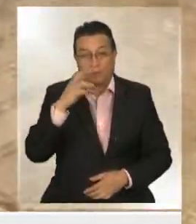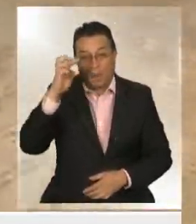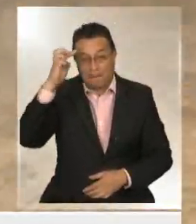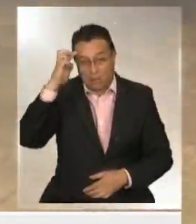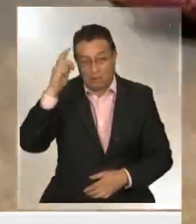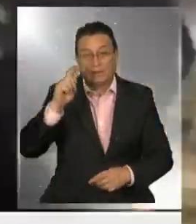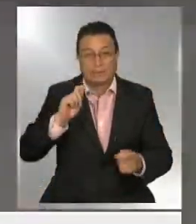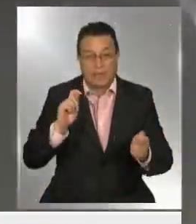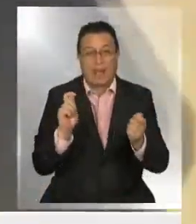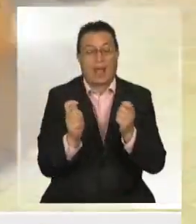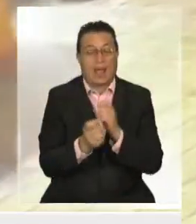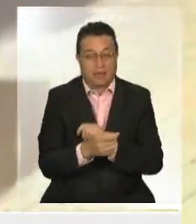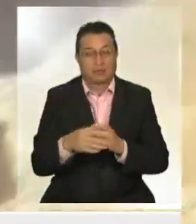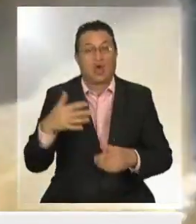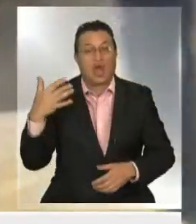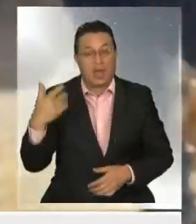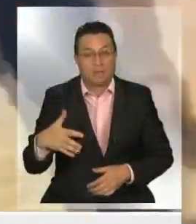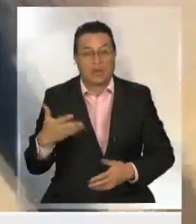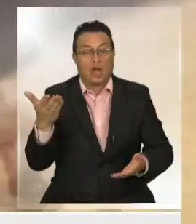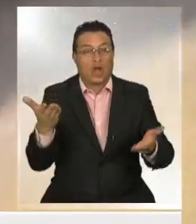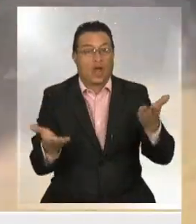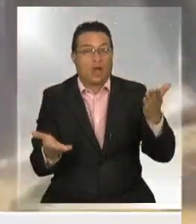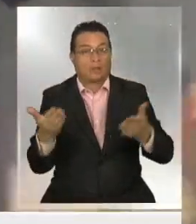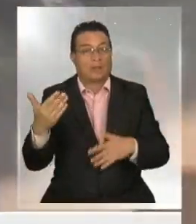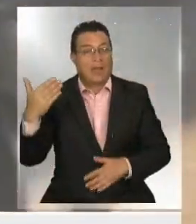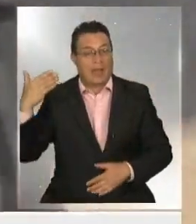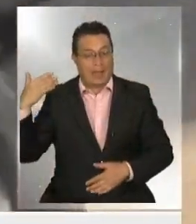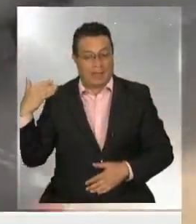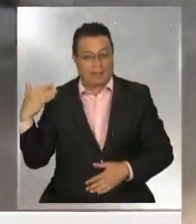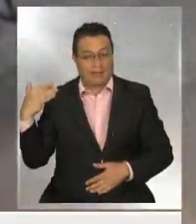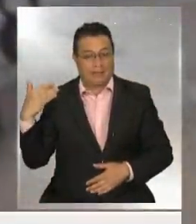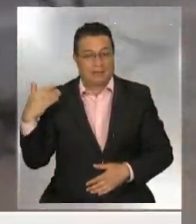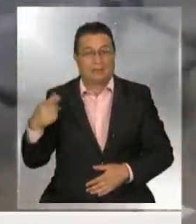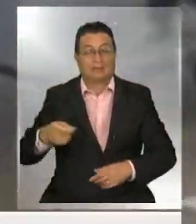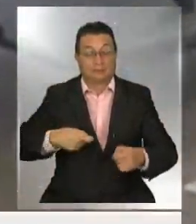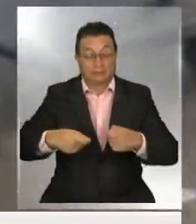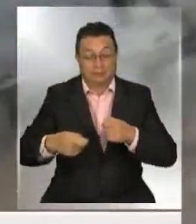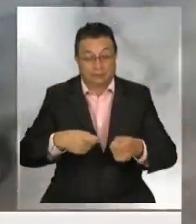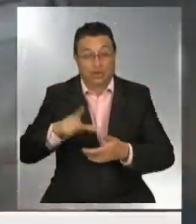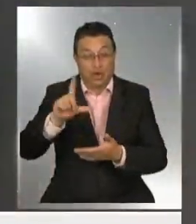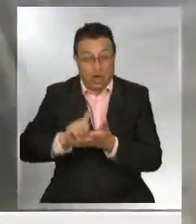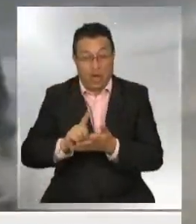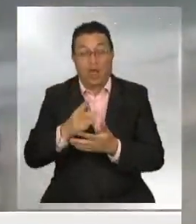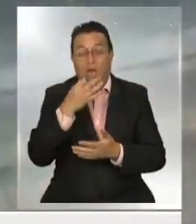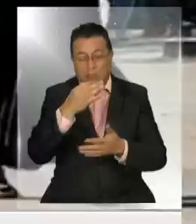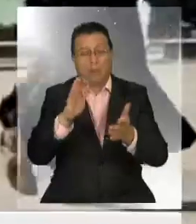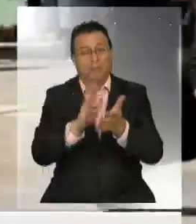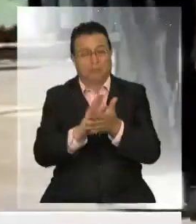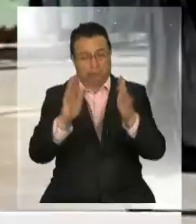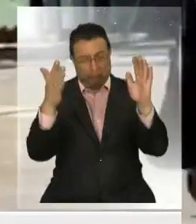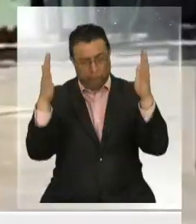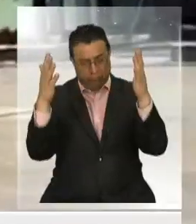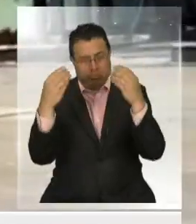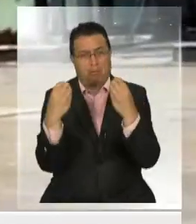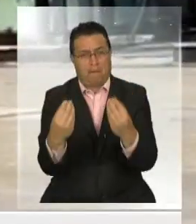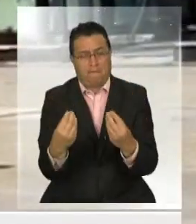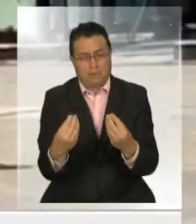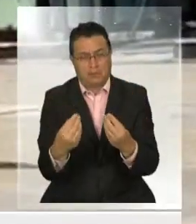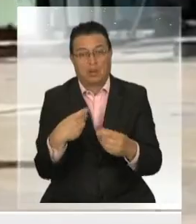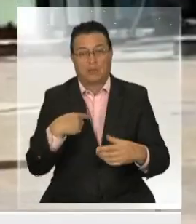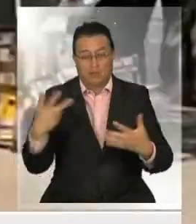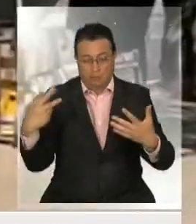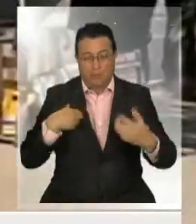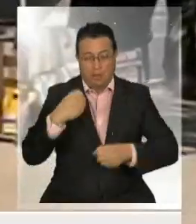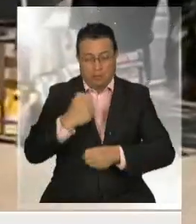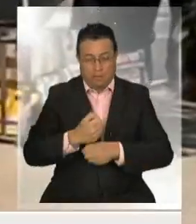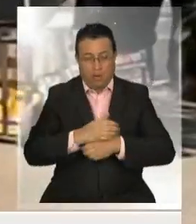un cambio significativo comparado con días pasados. Desde el comercio establecido celebran la medida. Les están cortando las